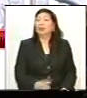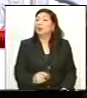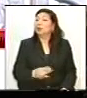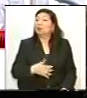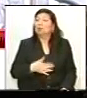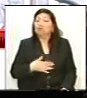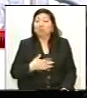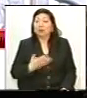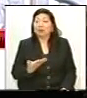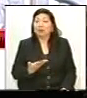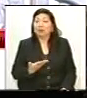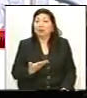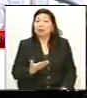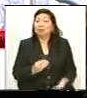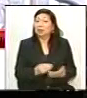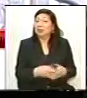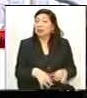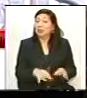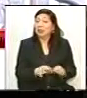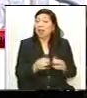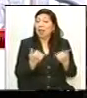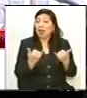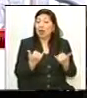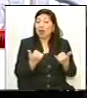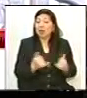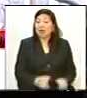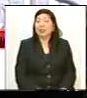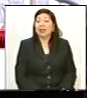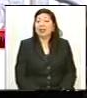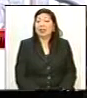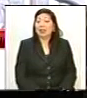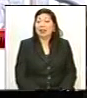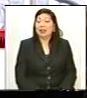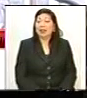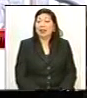podemos, nuestra prioridad ha sido ahora, ¿cómo?